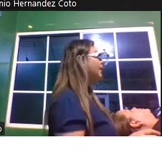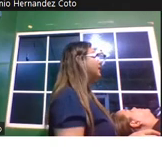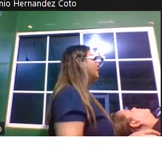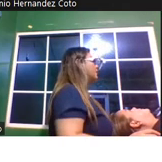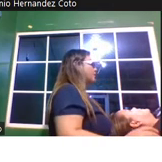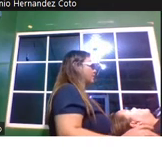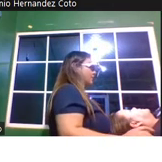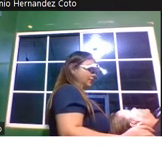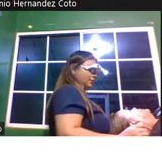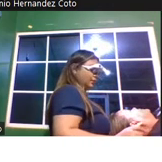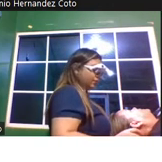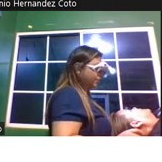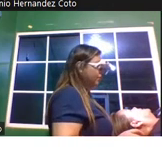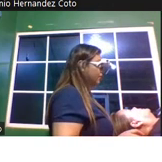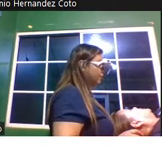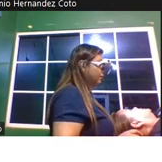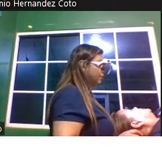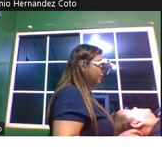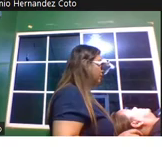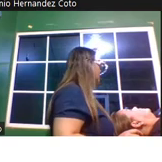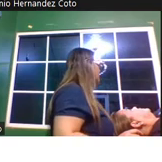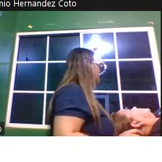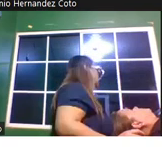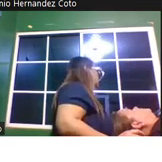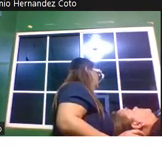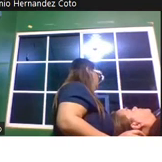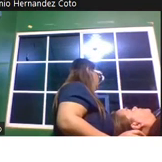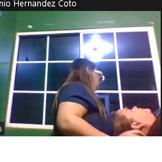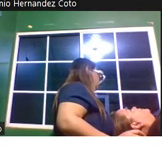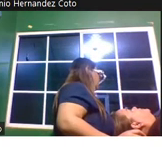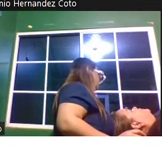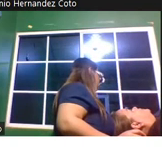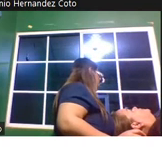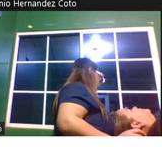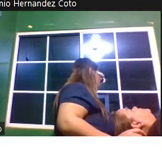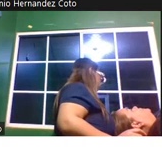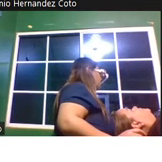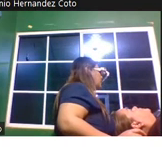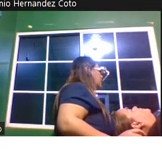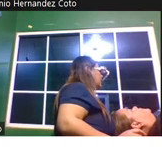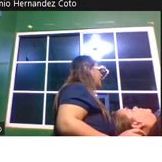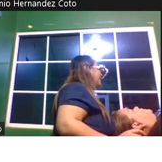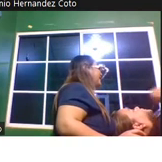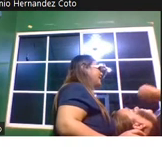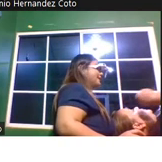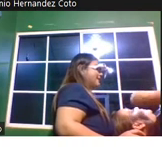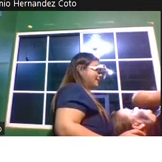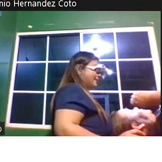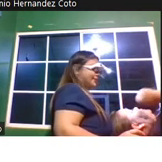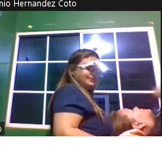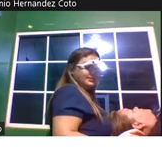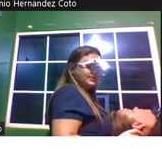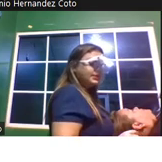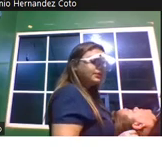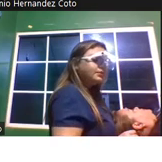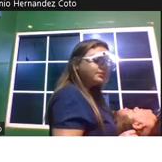profesional. Por ejemplo, cuando establecemos los objetivos, cómo los vamos a medir, cómo fijamos las metas, cómo planificamos las acciones,